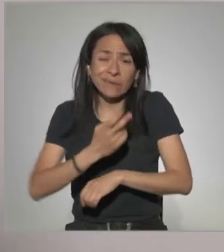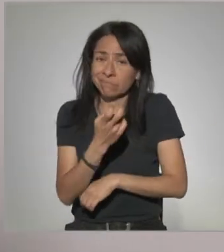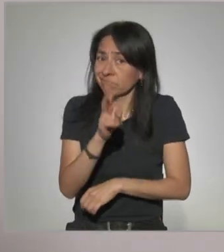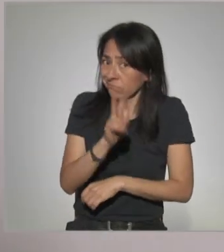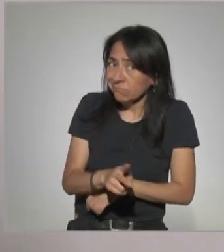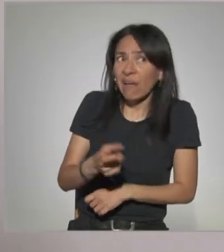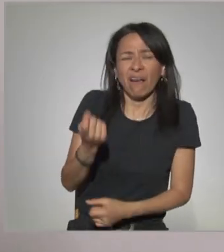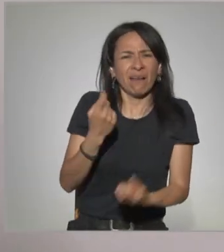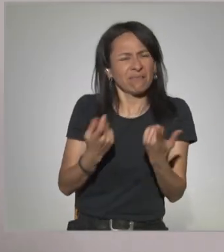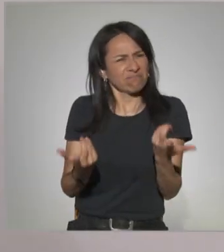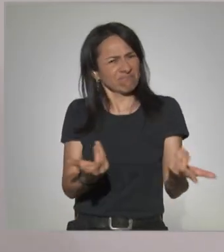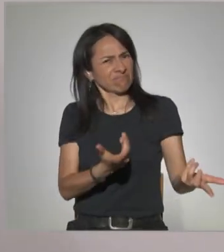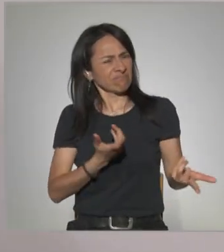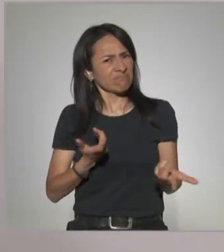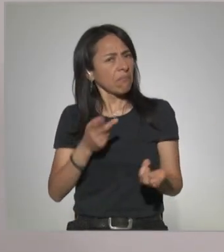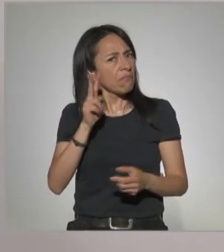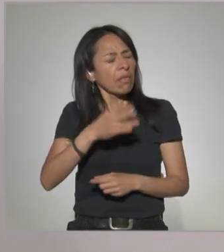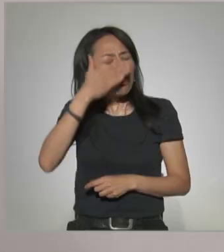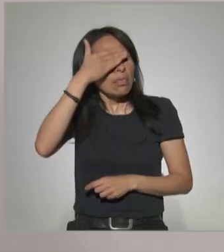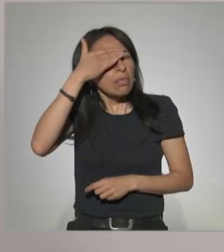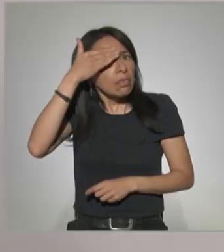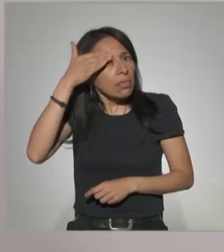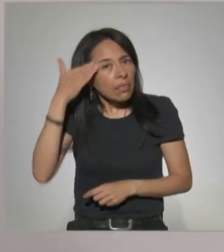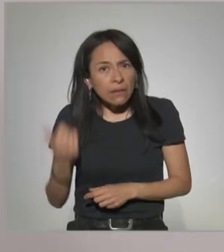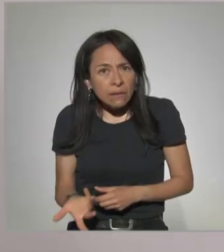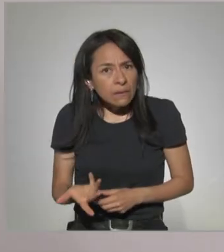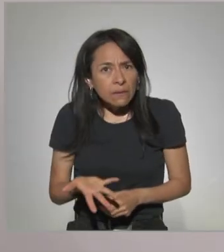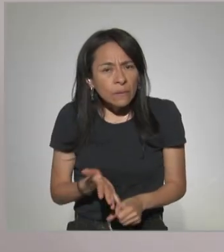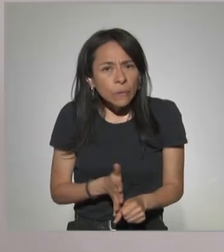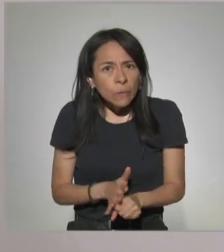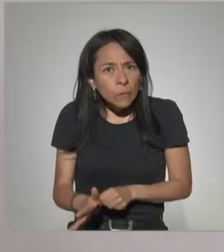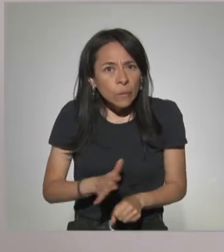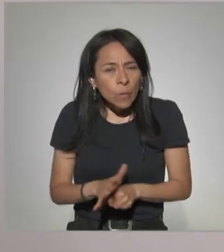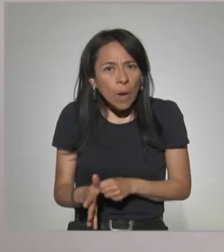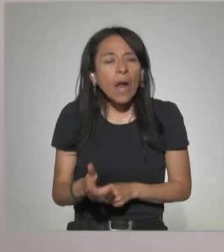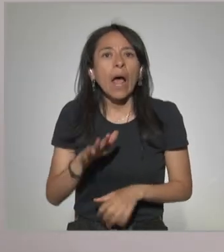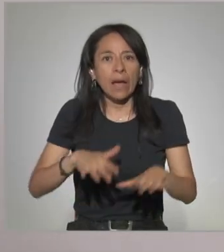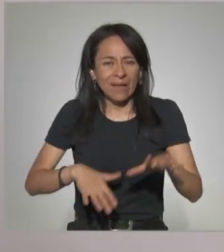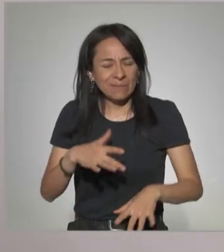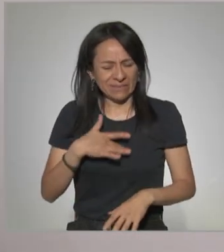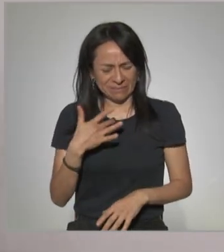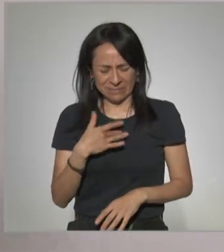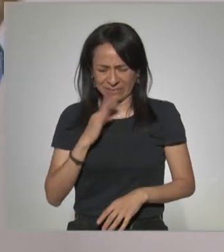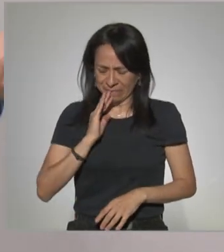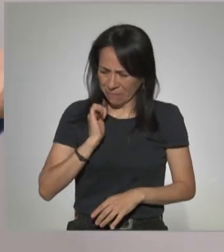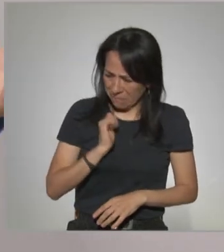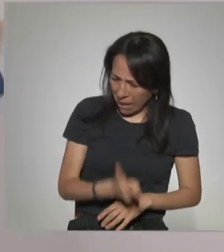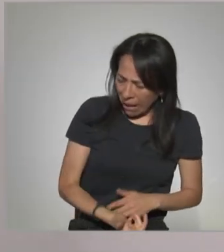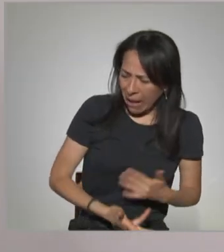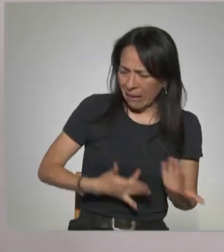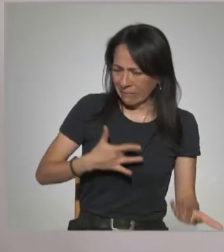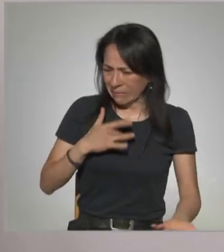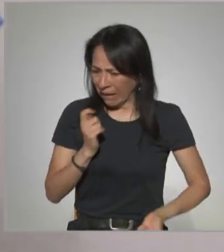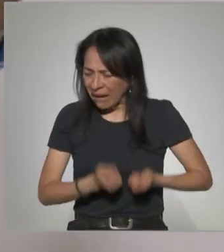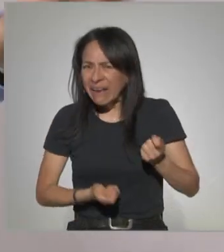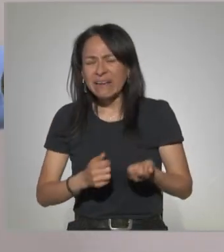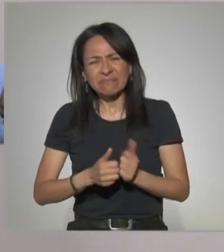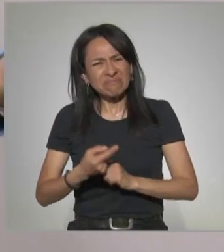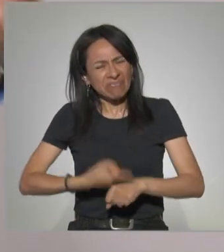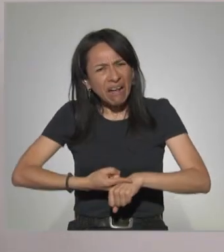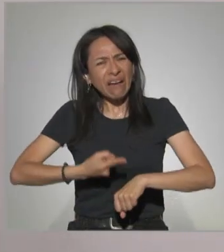lo sabíamos. O sea, no sabíamos que muchas de las razones por las que nos sentíamos mal o teníamos muchas